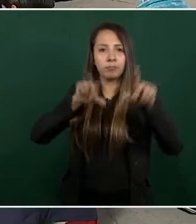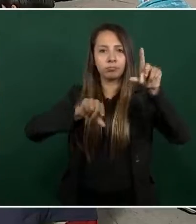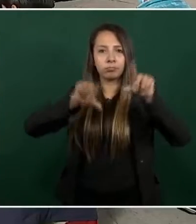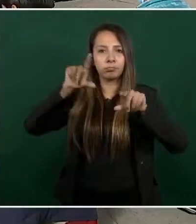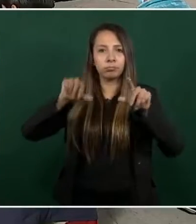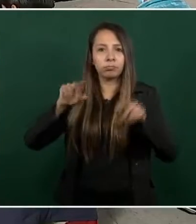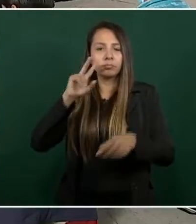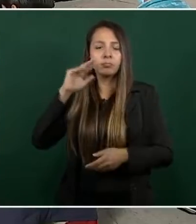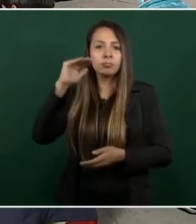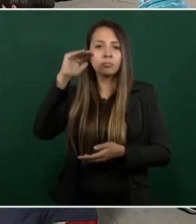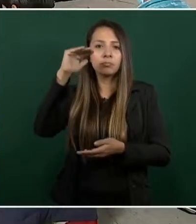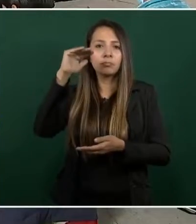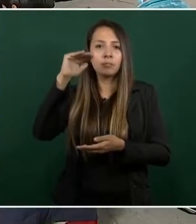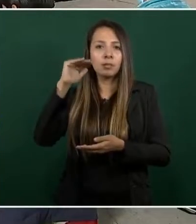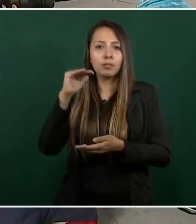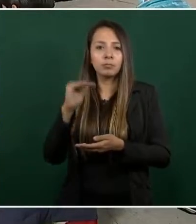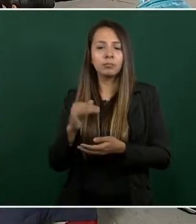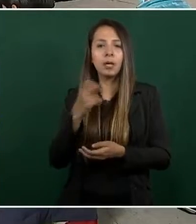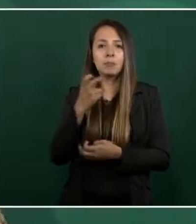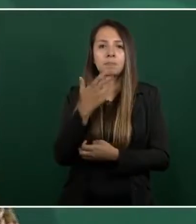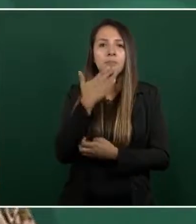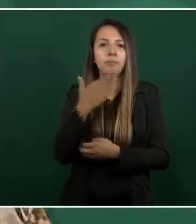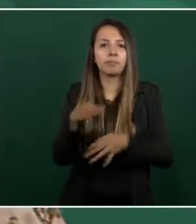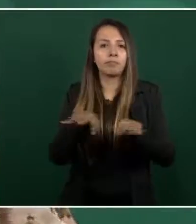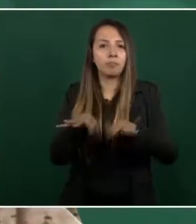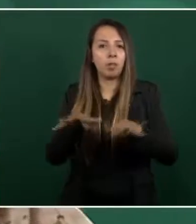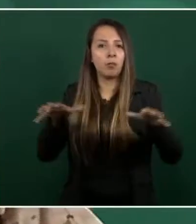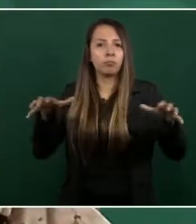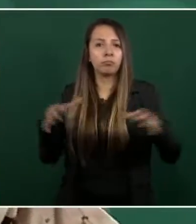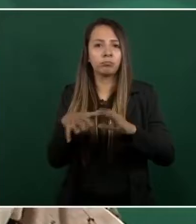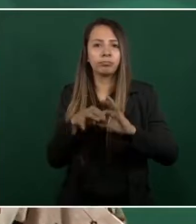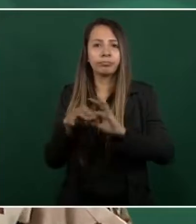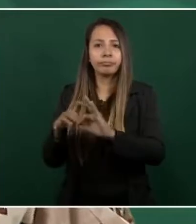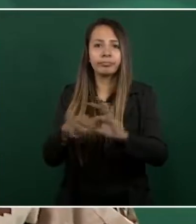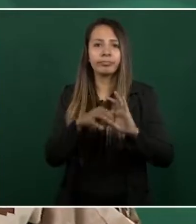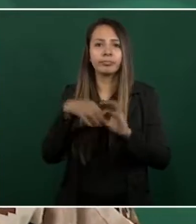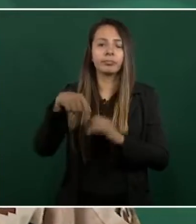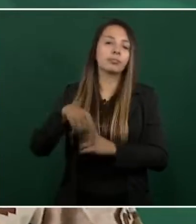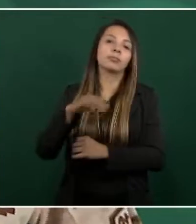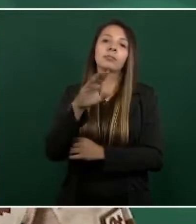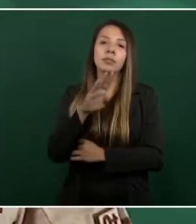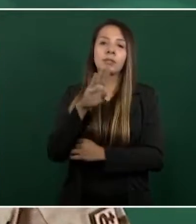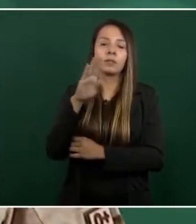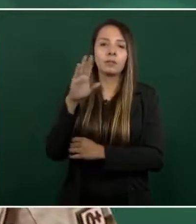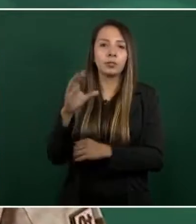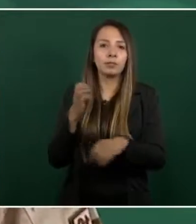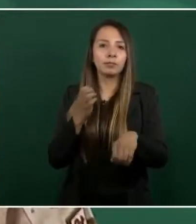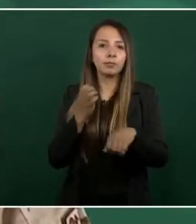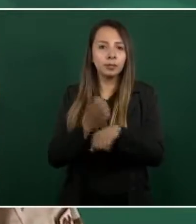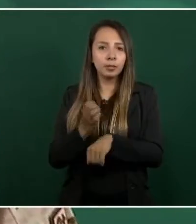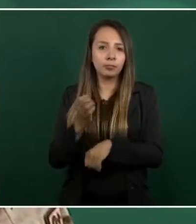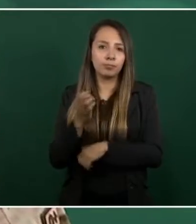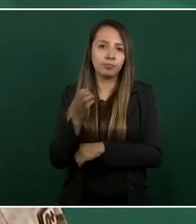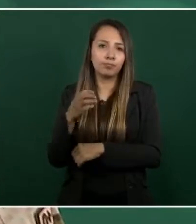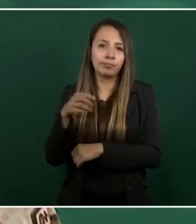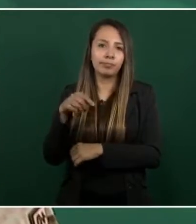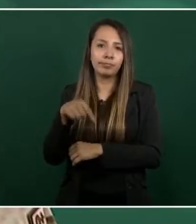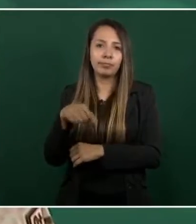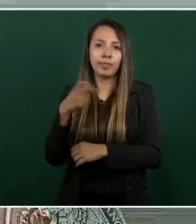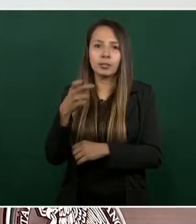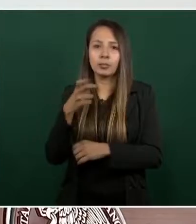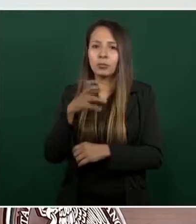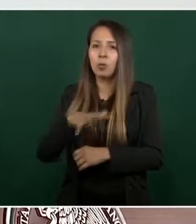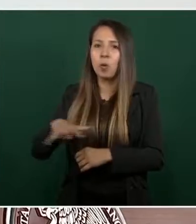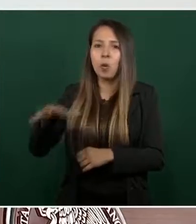refleja este trabajo coordinado que se desarrolla aquí en el estado, un trabajo de todas